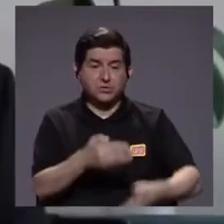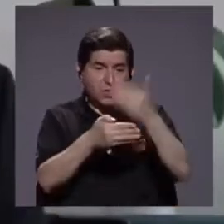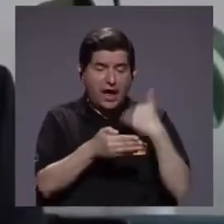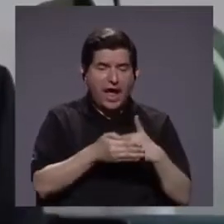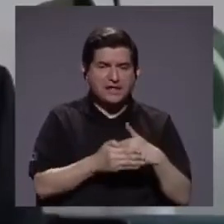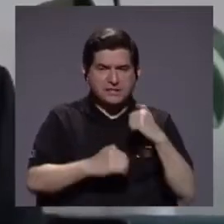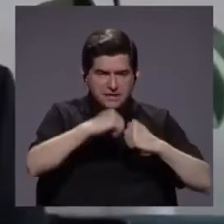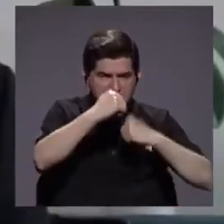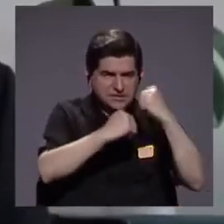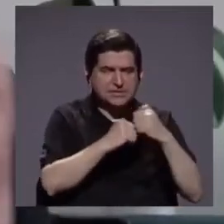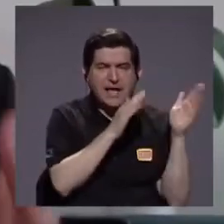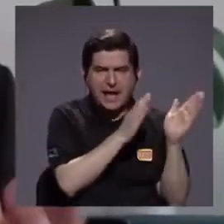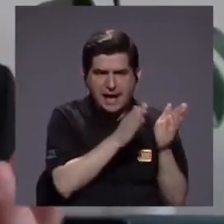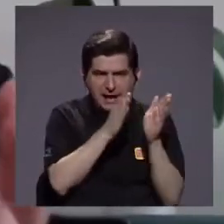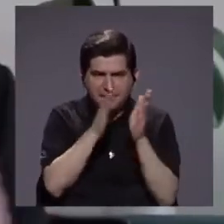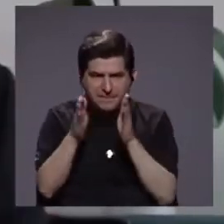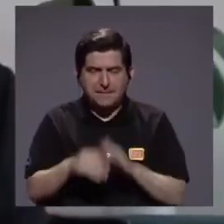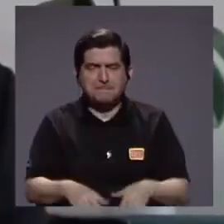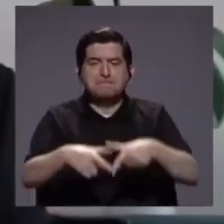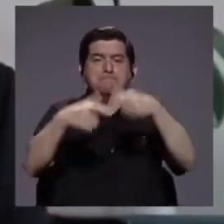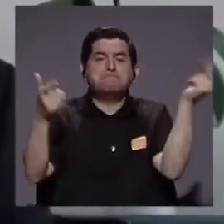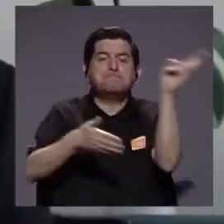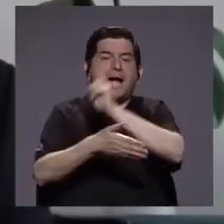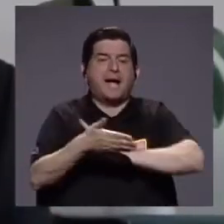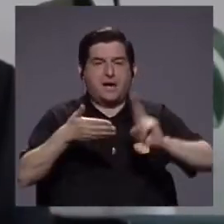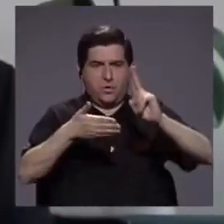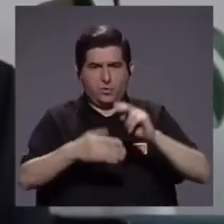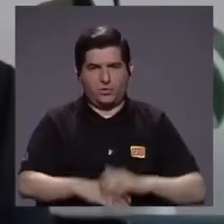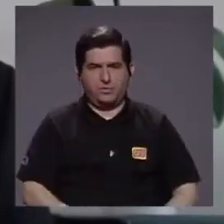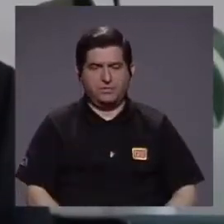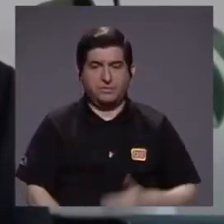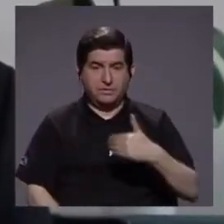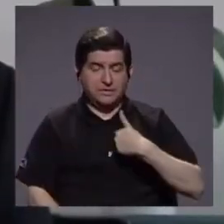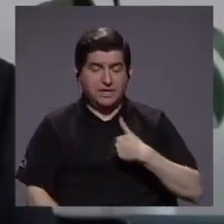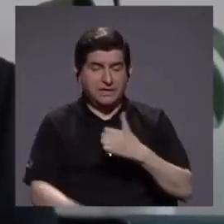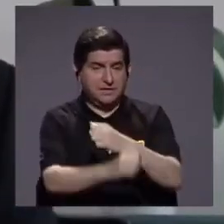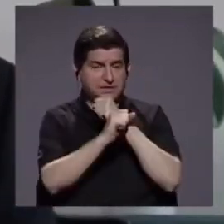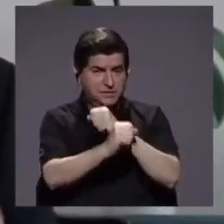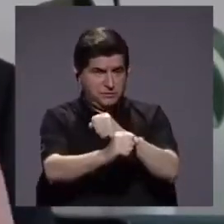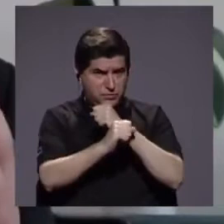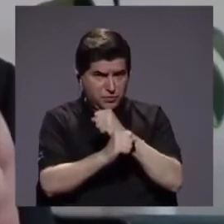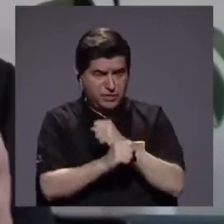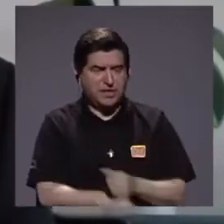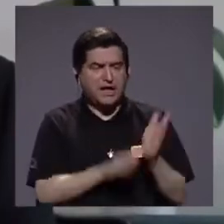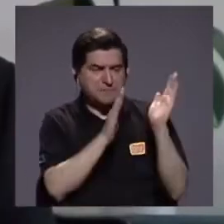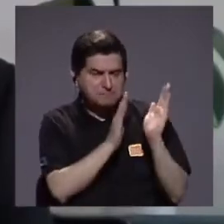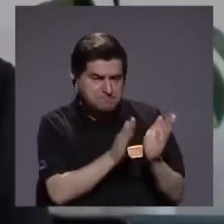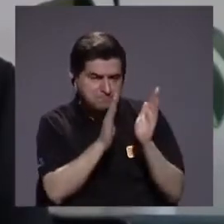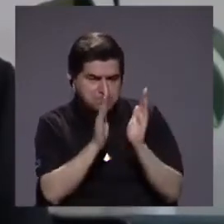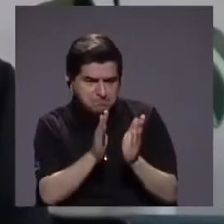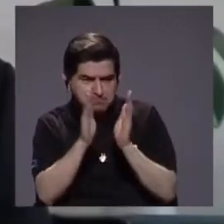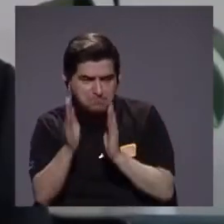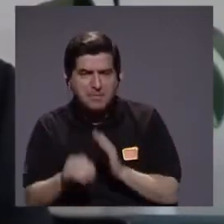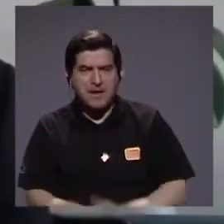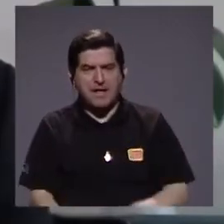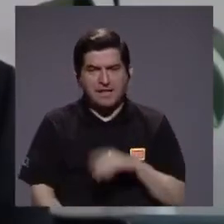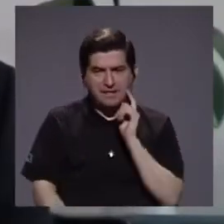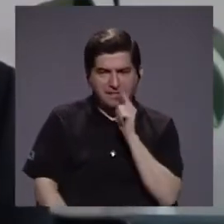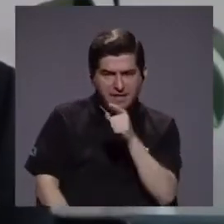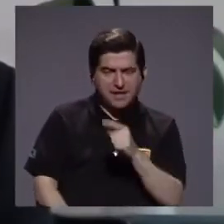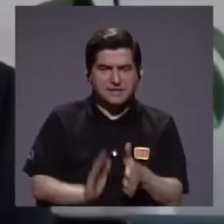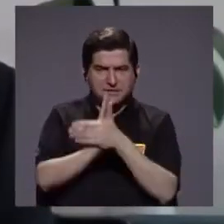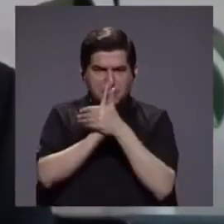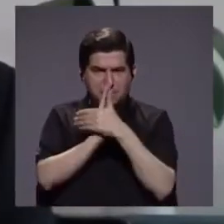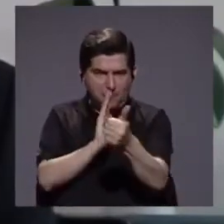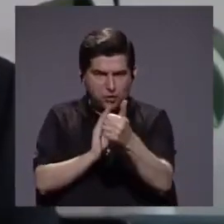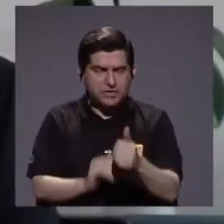estructurado en esa planificación macrouniversitaria. Tenemos que garantizar que la planificación de, ese